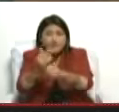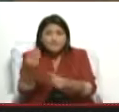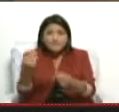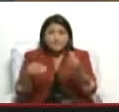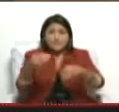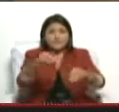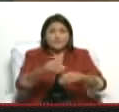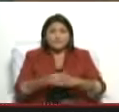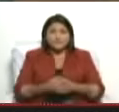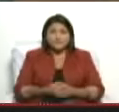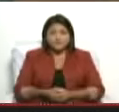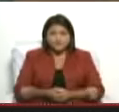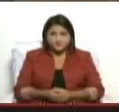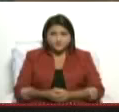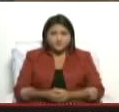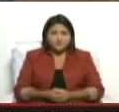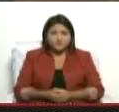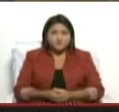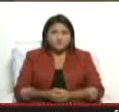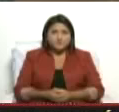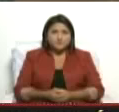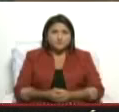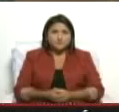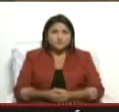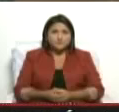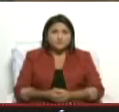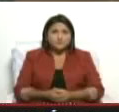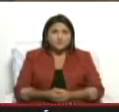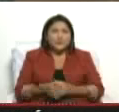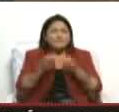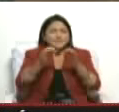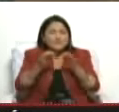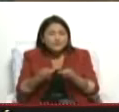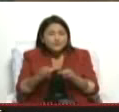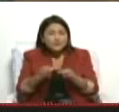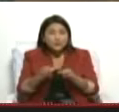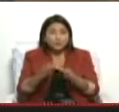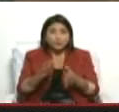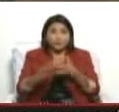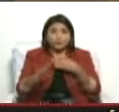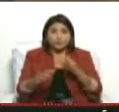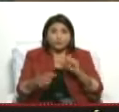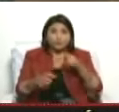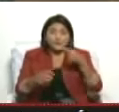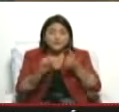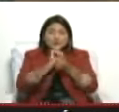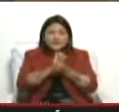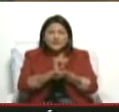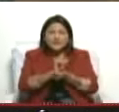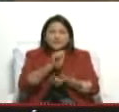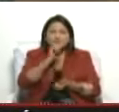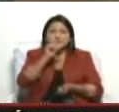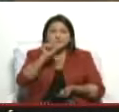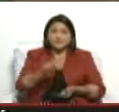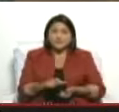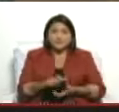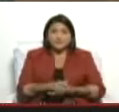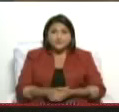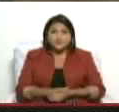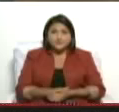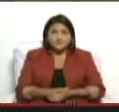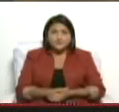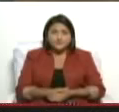a Rocío San Miguel en estos hechos concretamente entre los primeros detenidos estuvo el